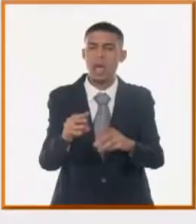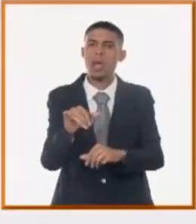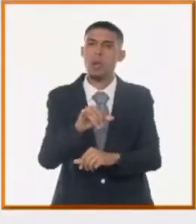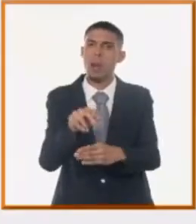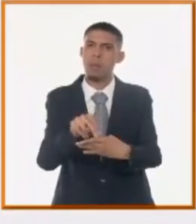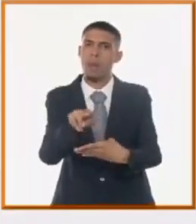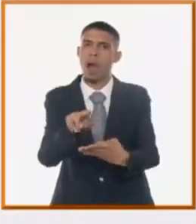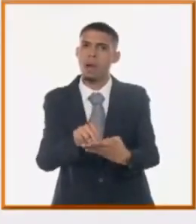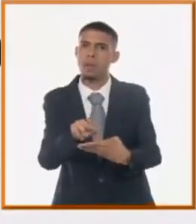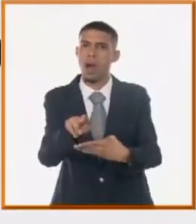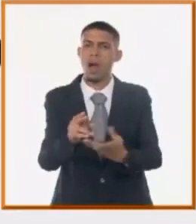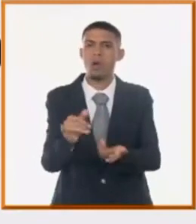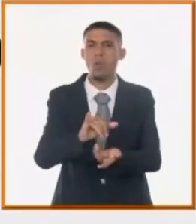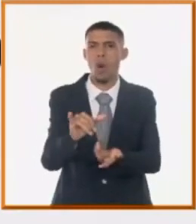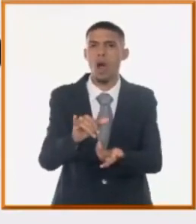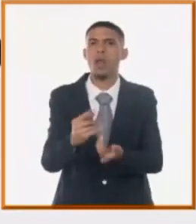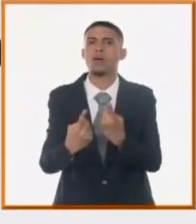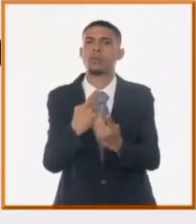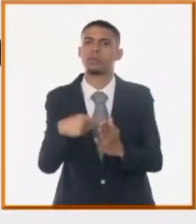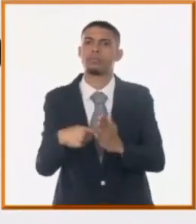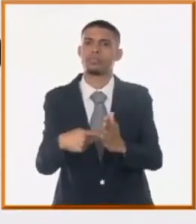y opiniones en la web.